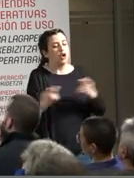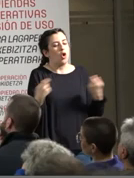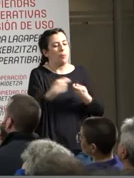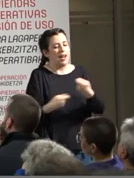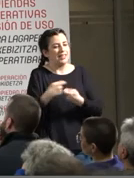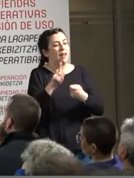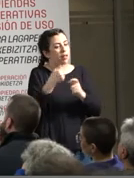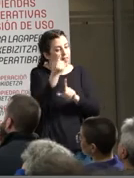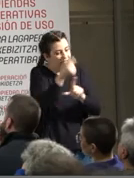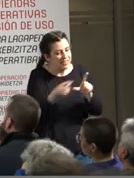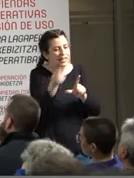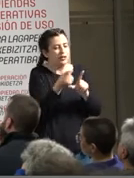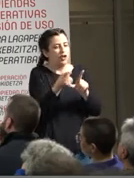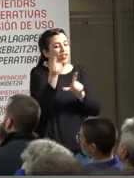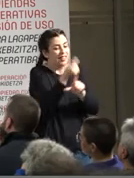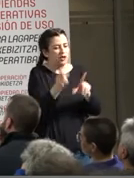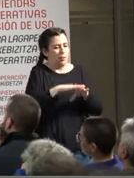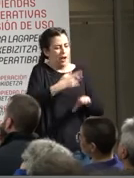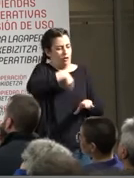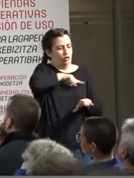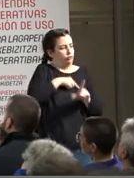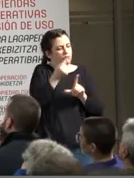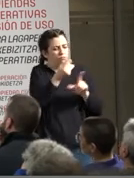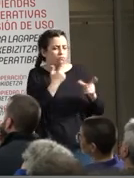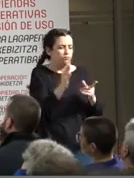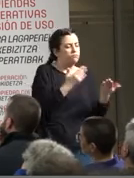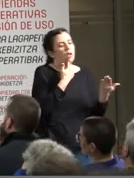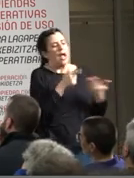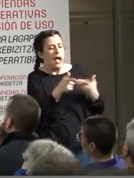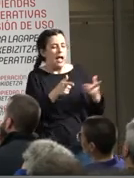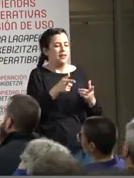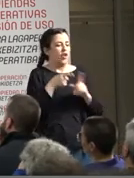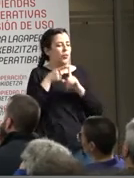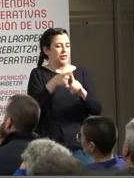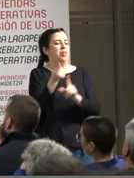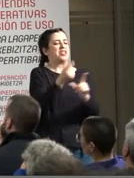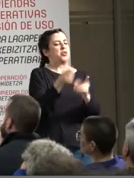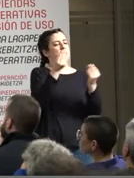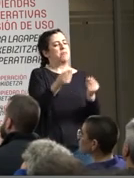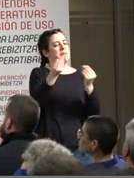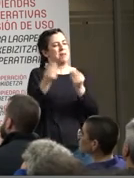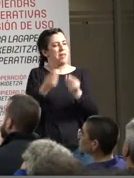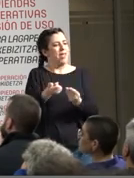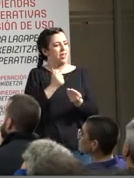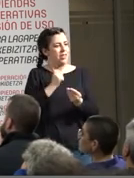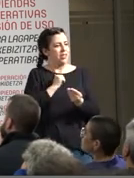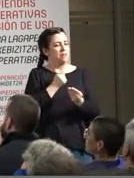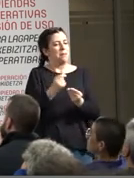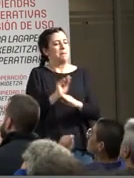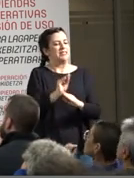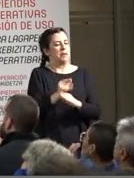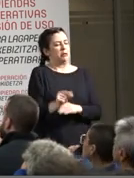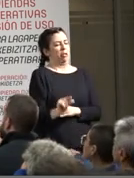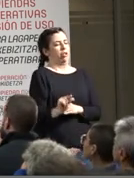diseñan, y como la diseñan para ellas mismas, evidentemente se van a procurar que esté bien diseñada y optimizada y que tenga unos mantenimientos bajos. Eso